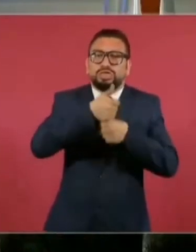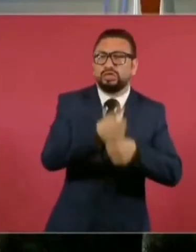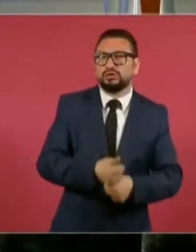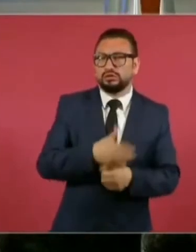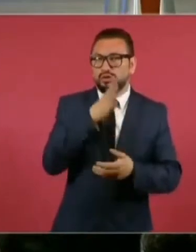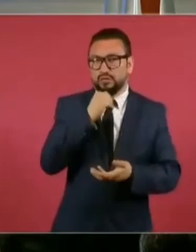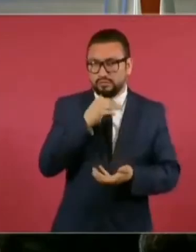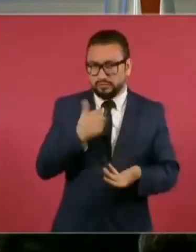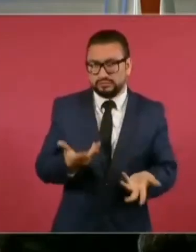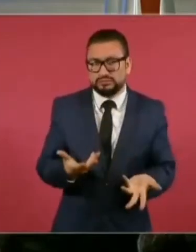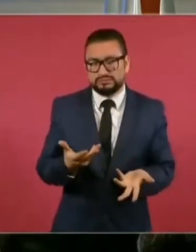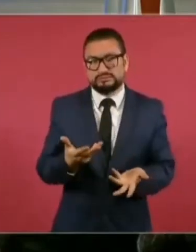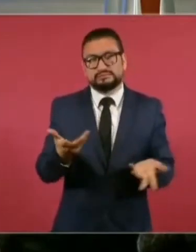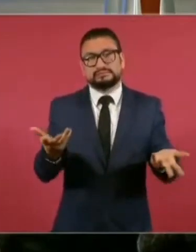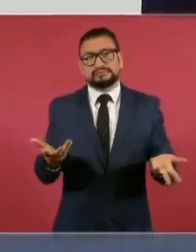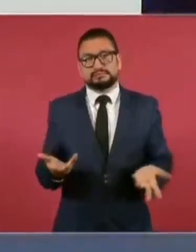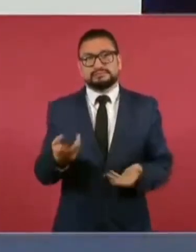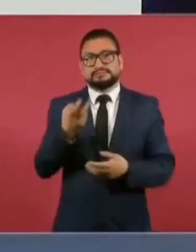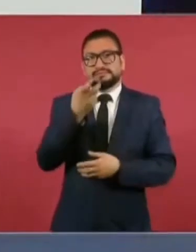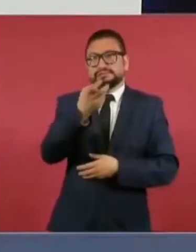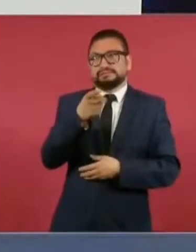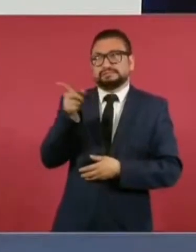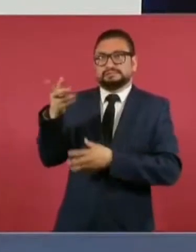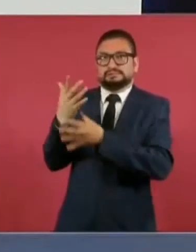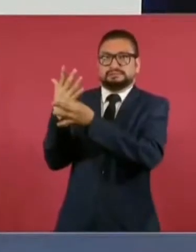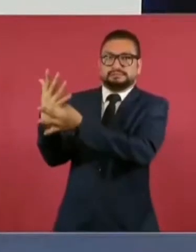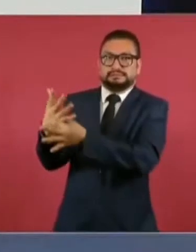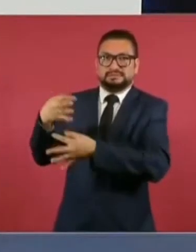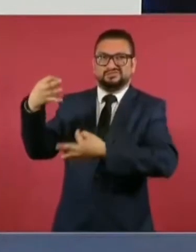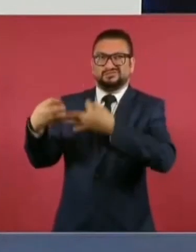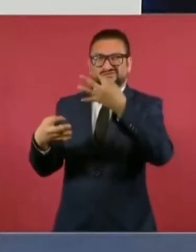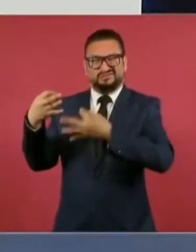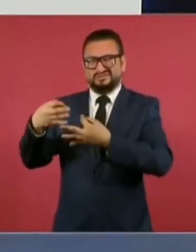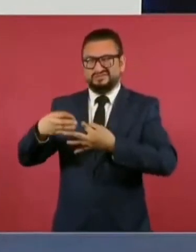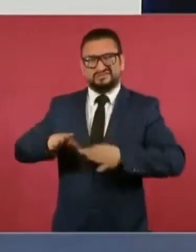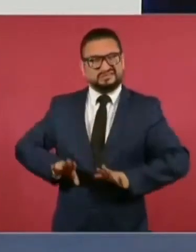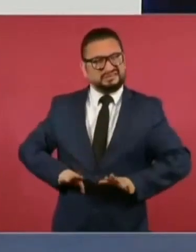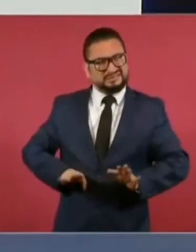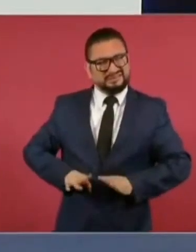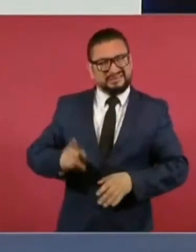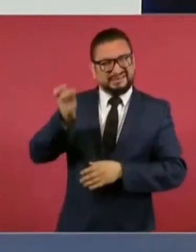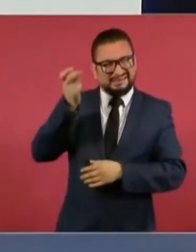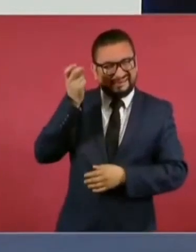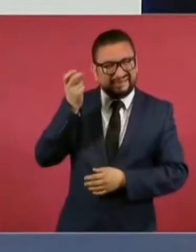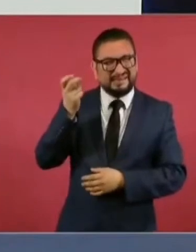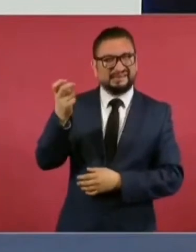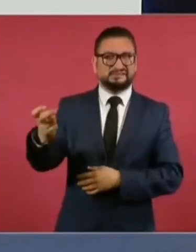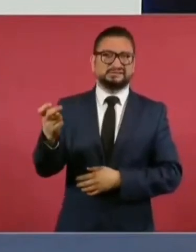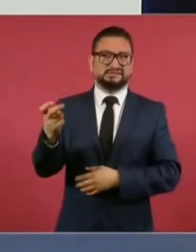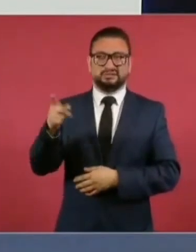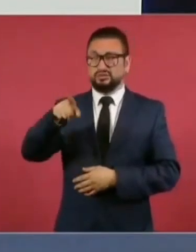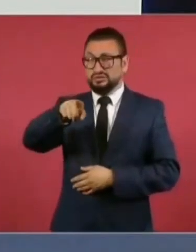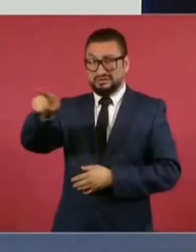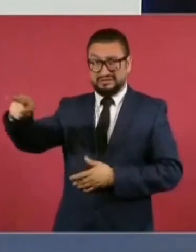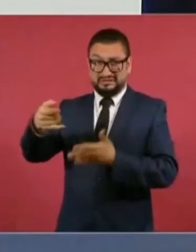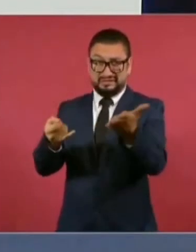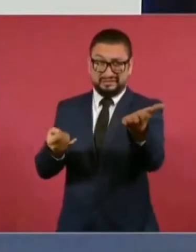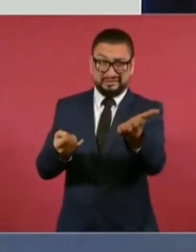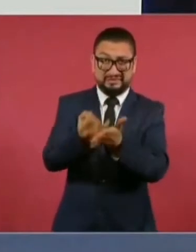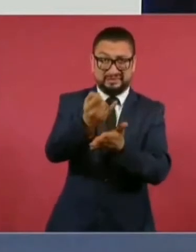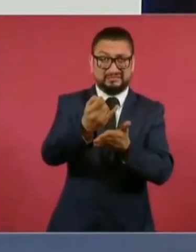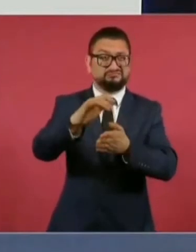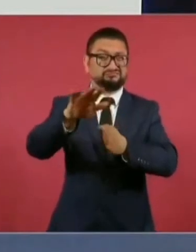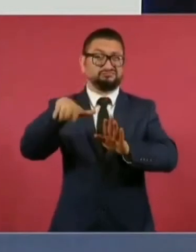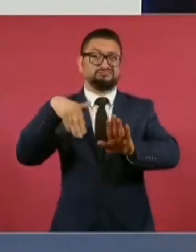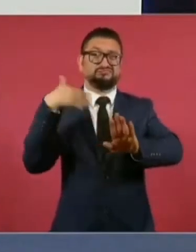revictimizados. Entonces, este es el tipo de jueces que a veces toman decisión en contra